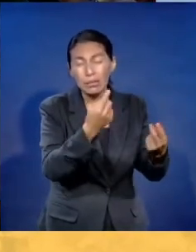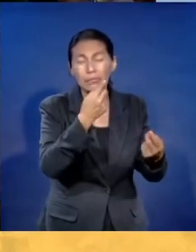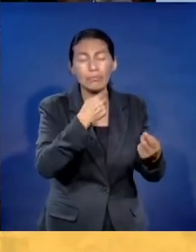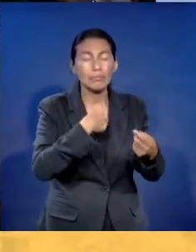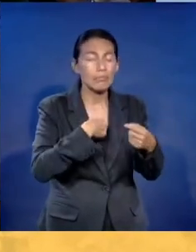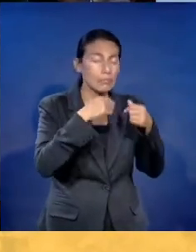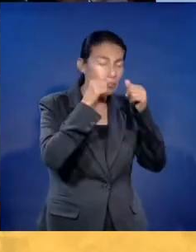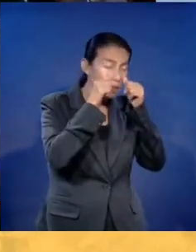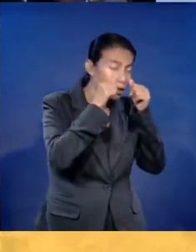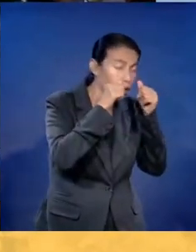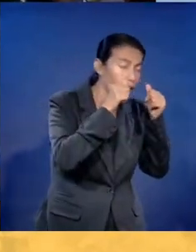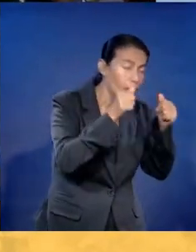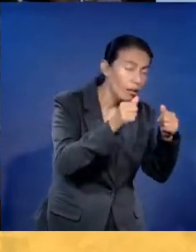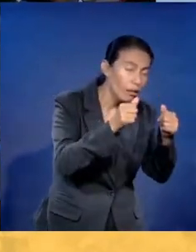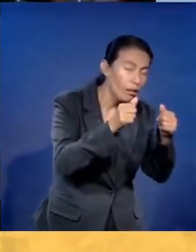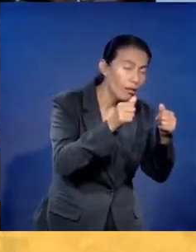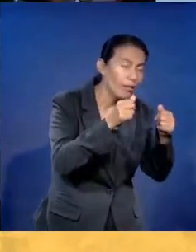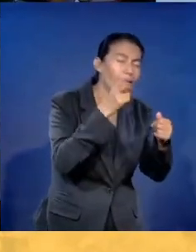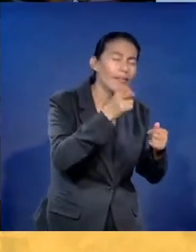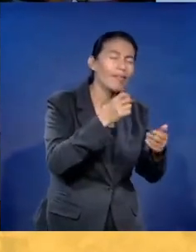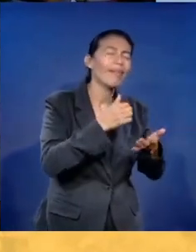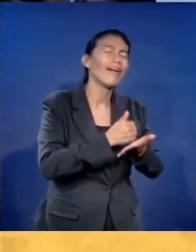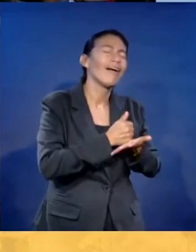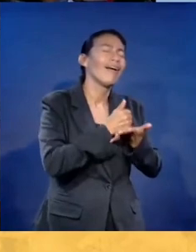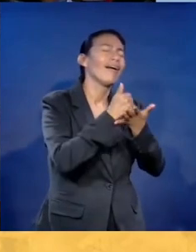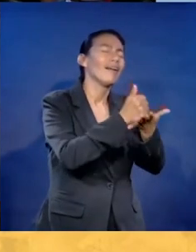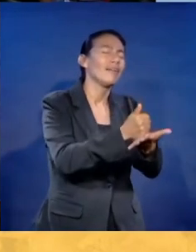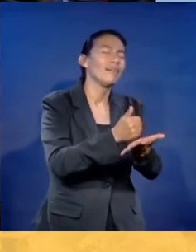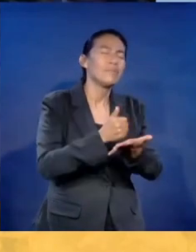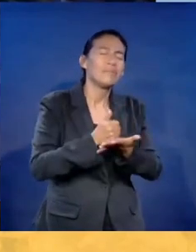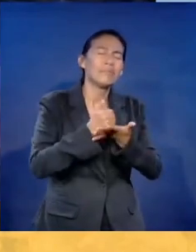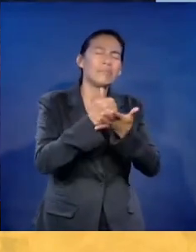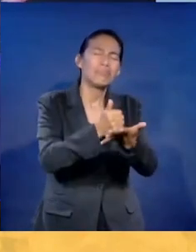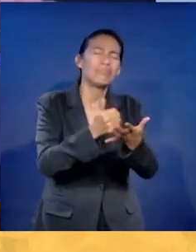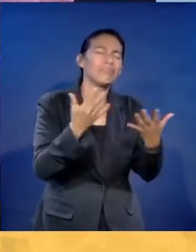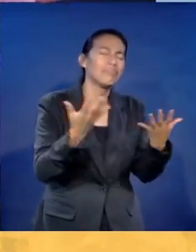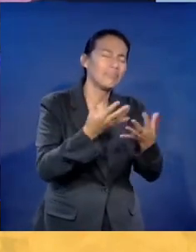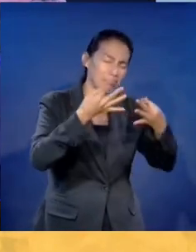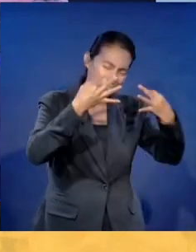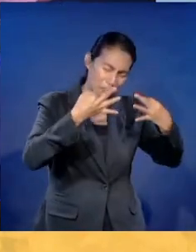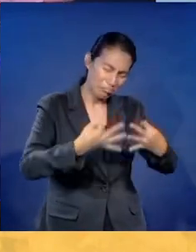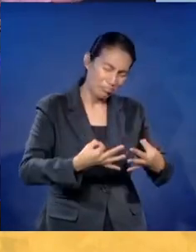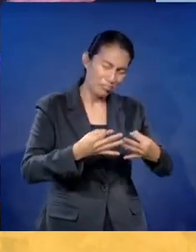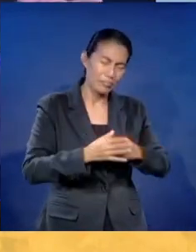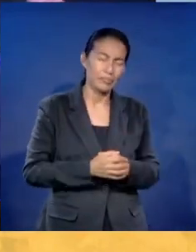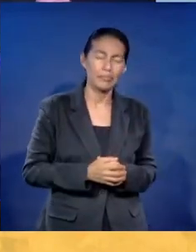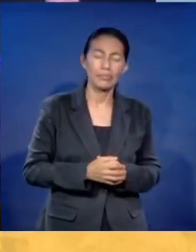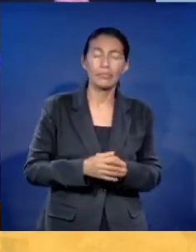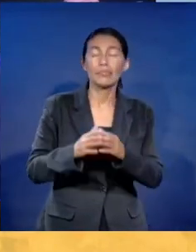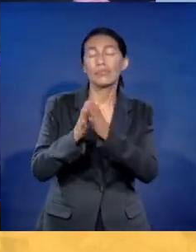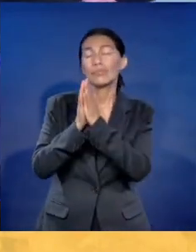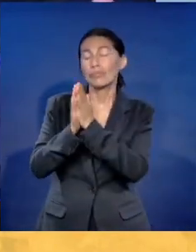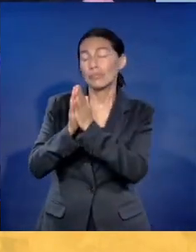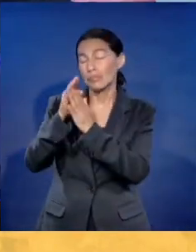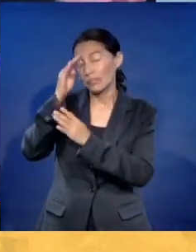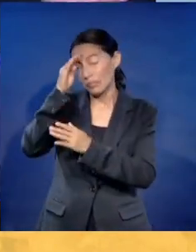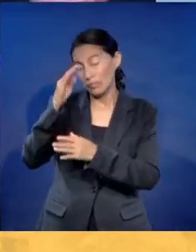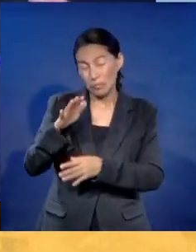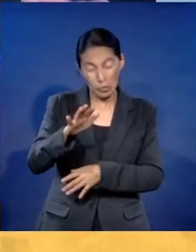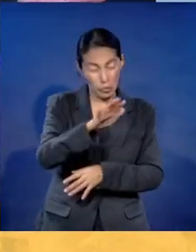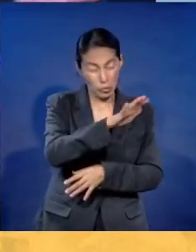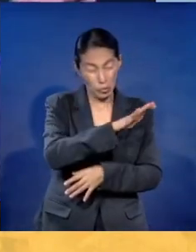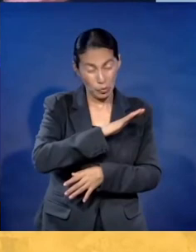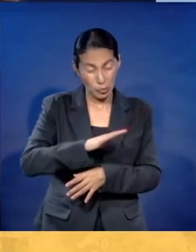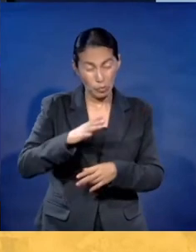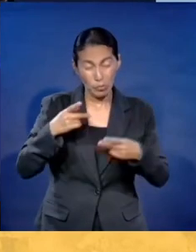para poder actuar como conviene y a todos solteros o casados danos